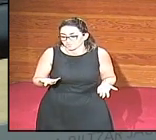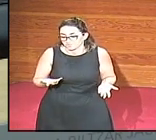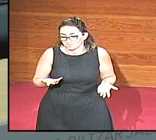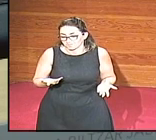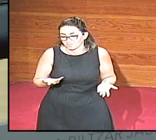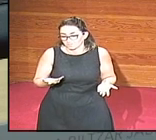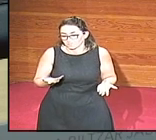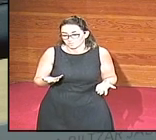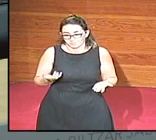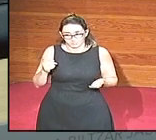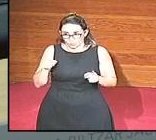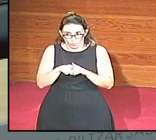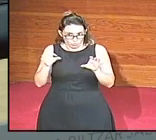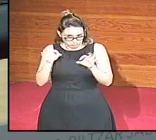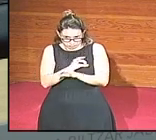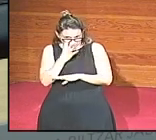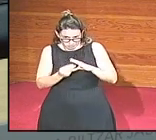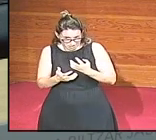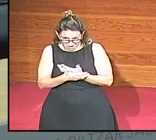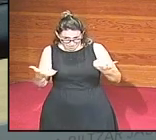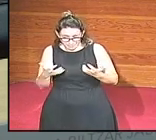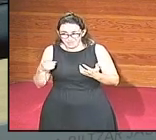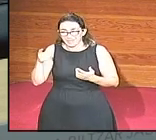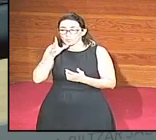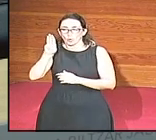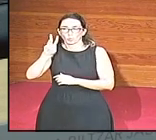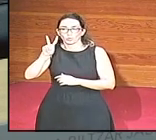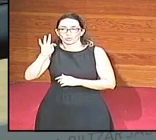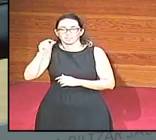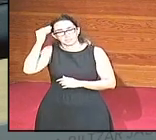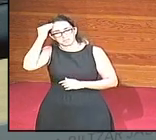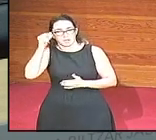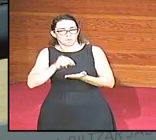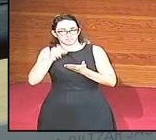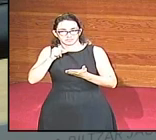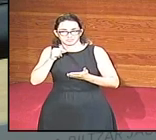Entonces, es un error de cálculo terrible. Él pensaba que iba a ser una operación rápida